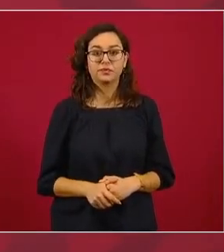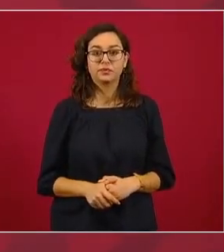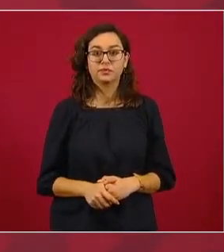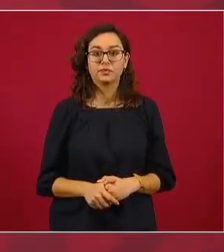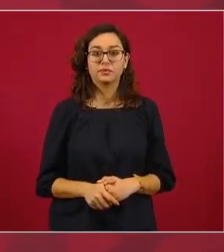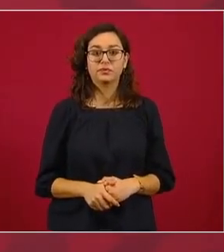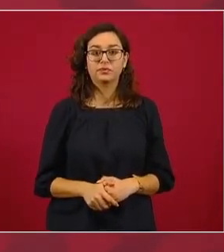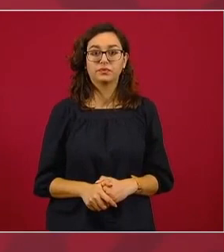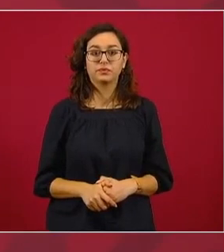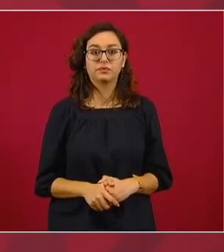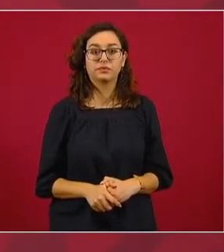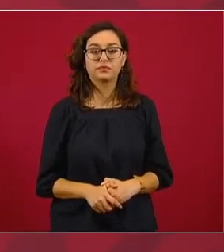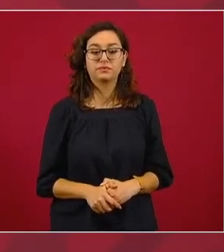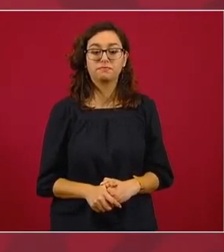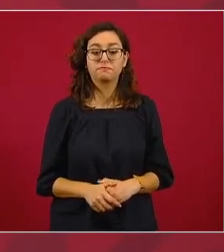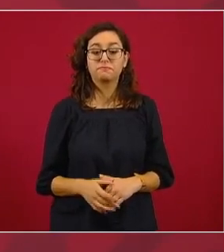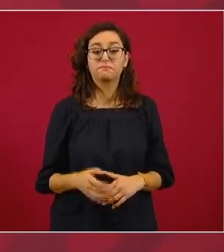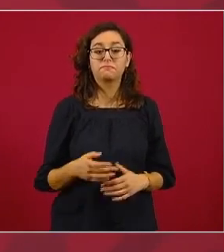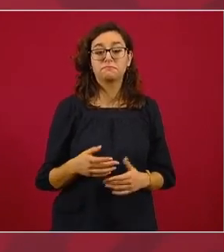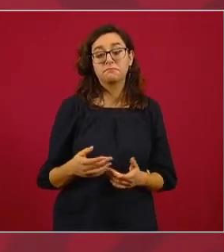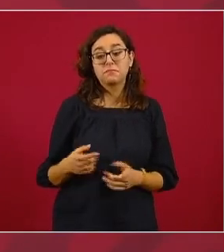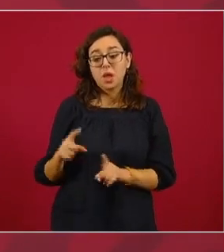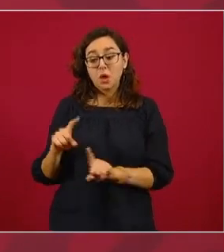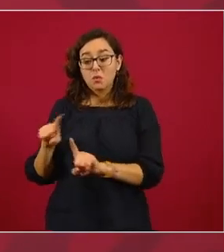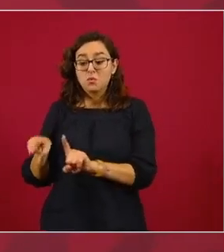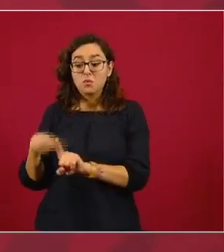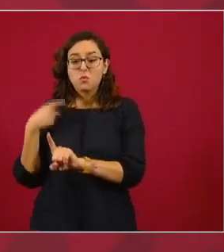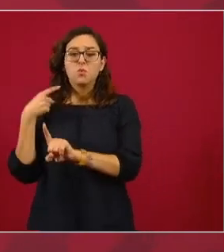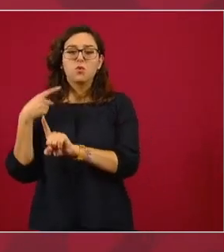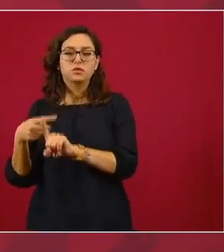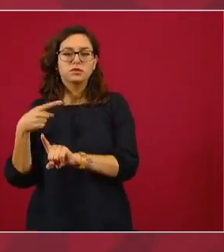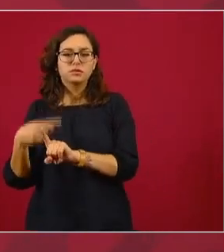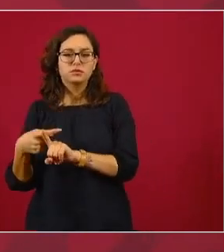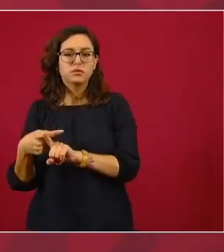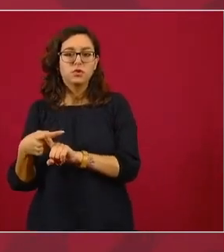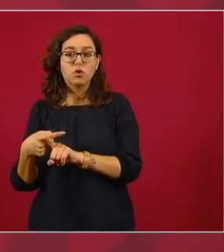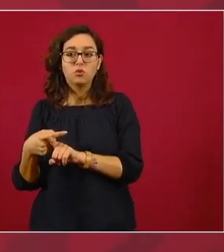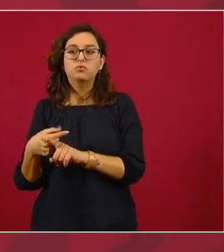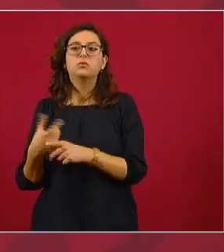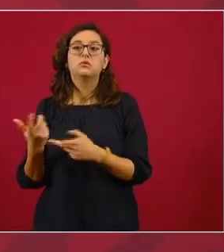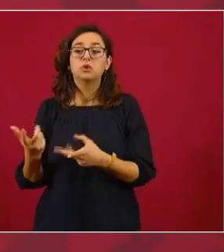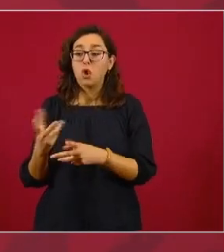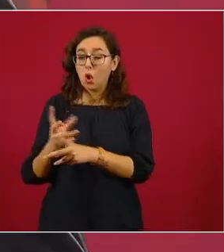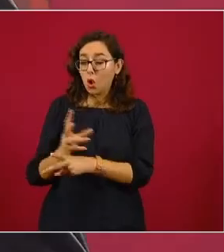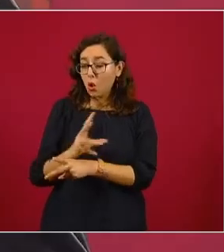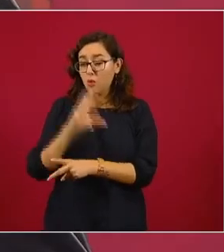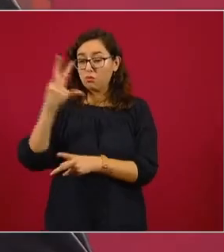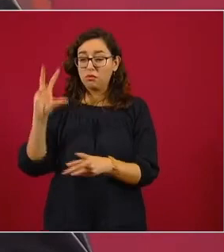parte buena es de que no todo estaba podrido,